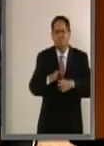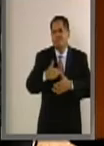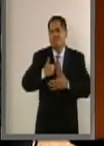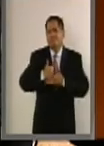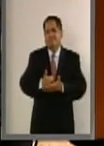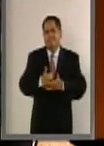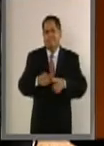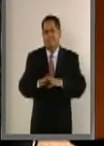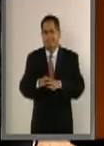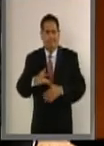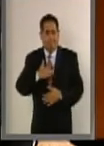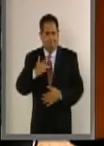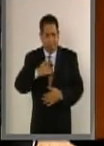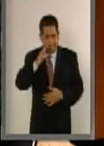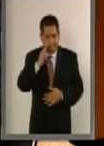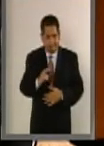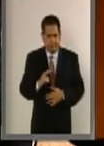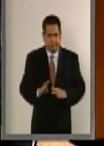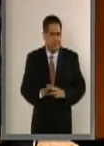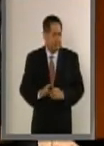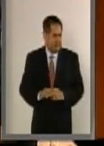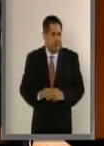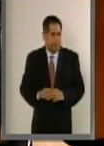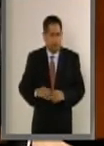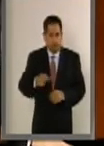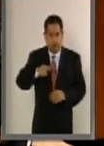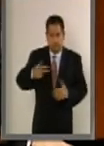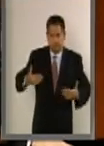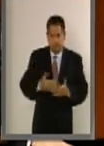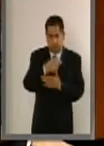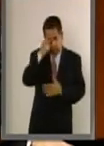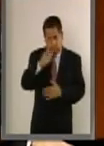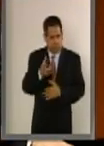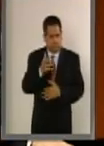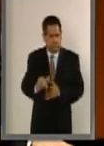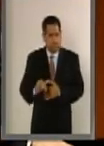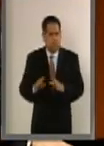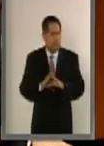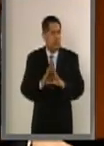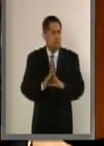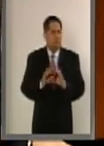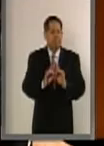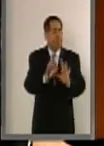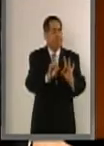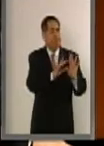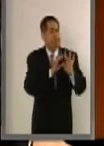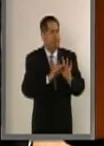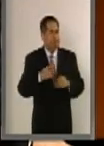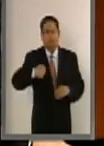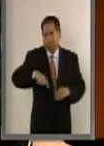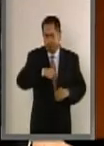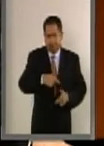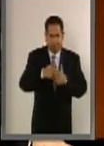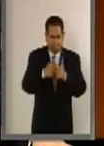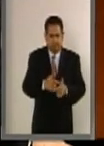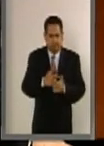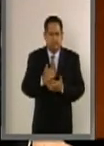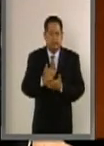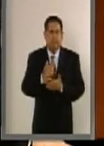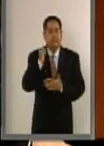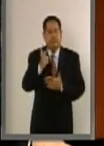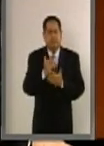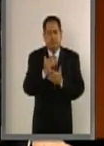es posible explicar la reacción del pueblo mexicano ante estas tragedias, que ha permitido mitigar un